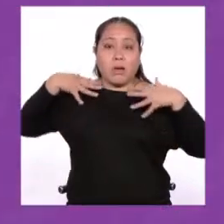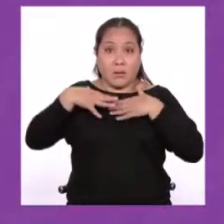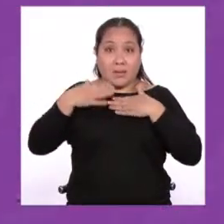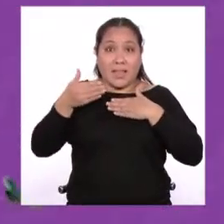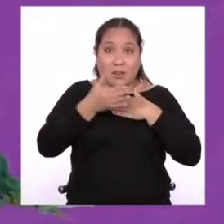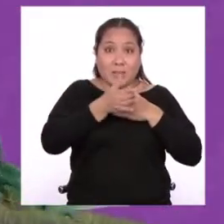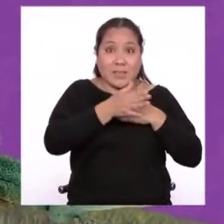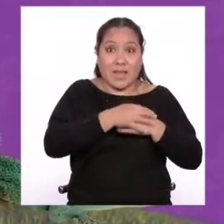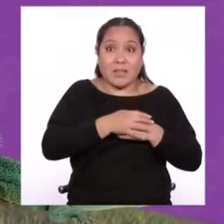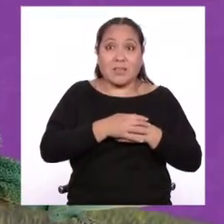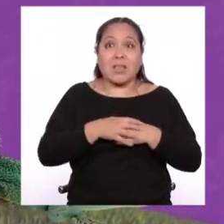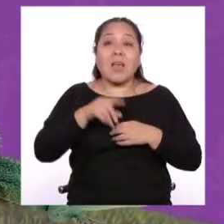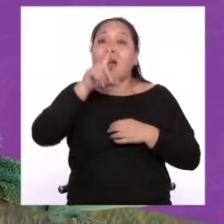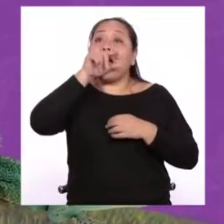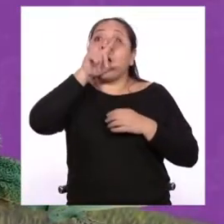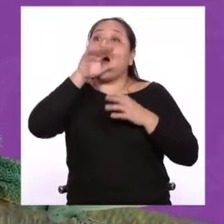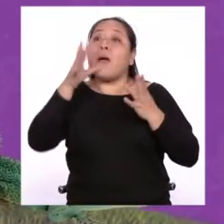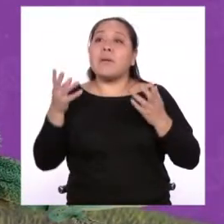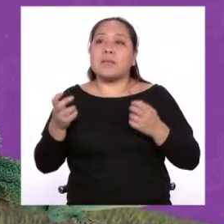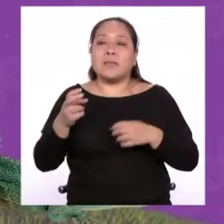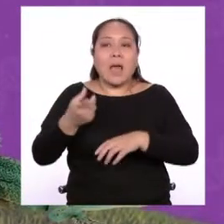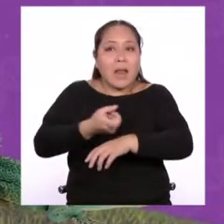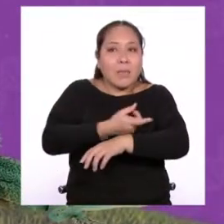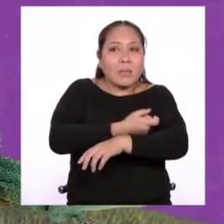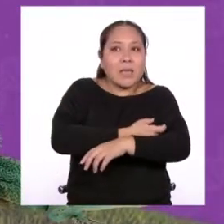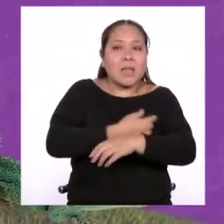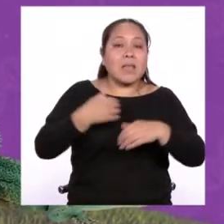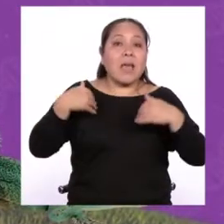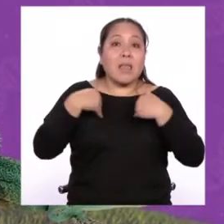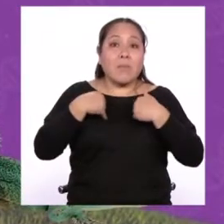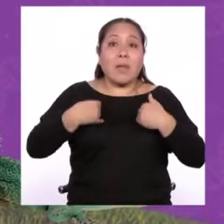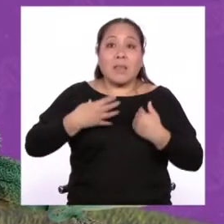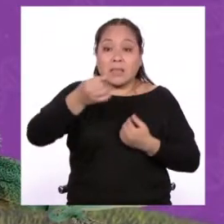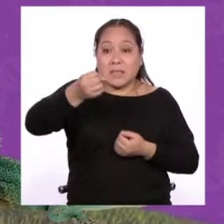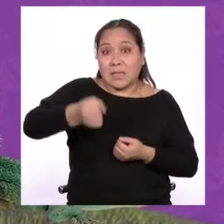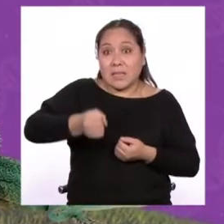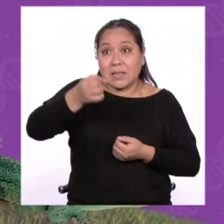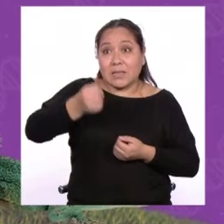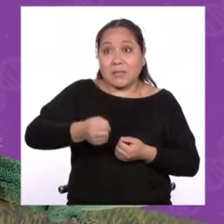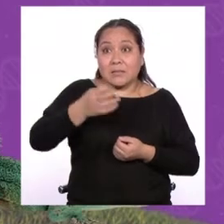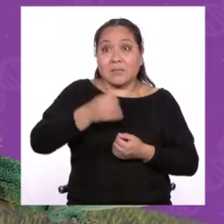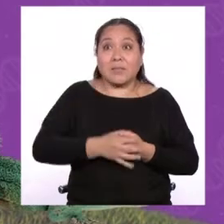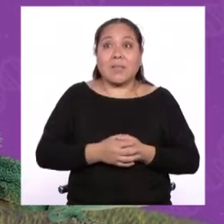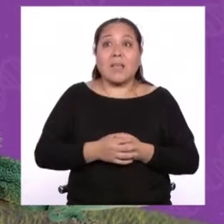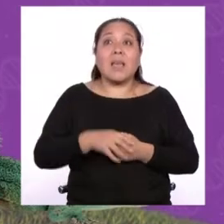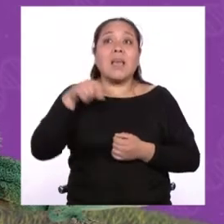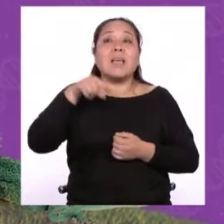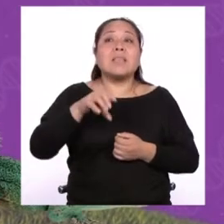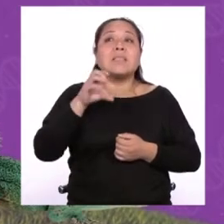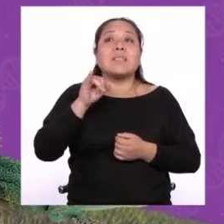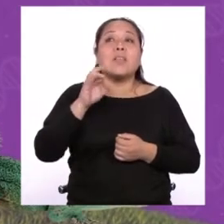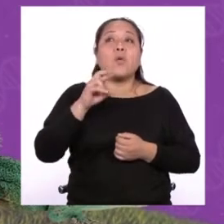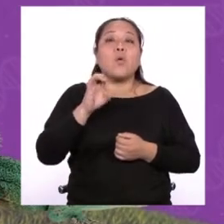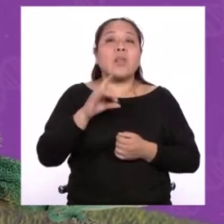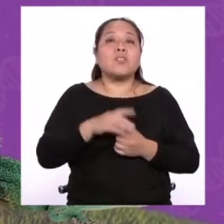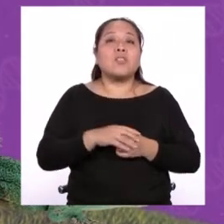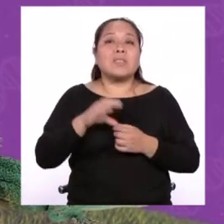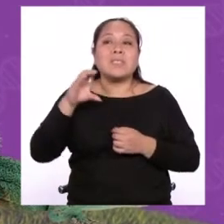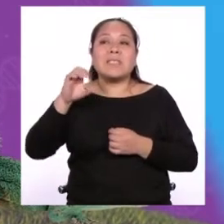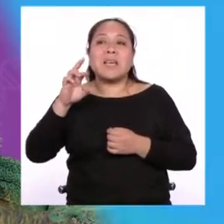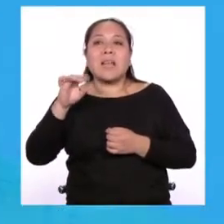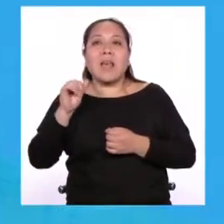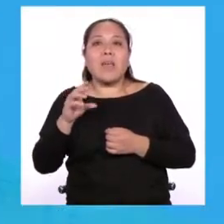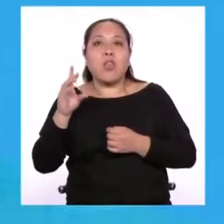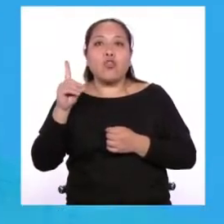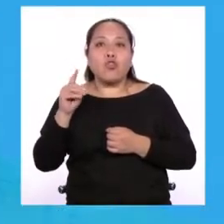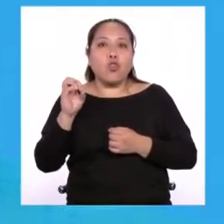cuerpo. Las aves, reptiles, mamíferos y anfibios cuentan con un tipo de circulación cerrada doble, porque